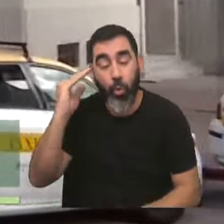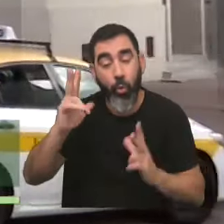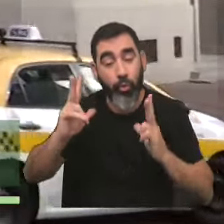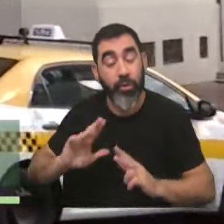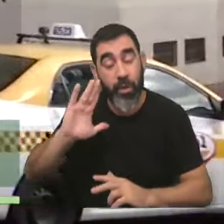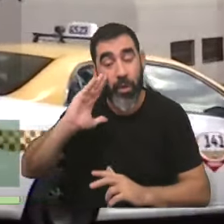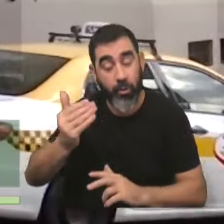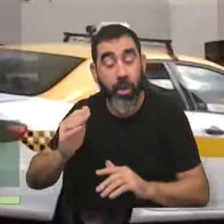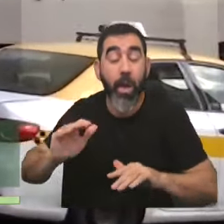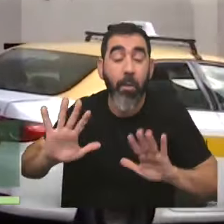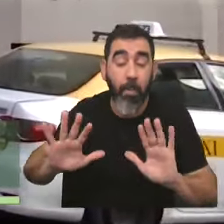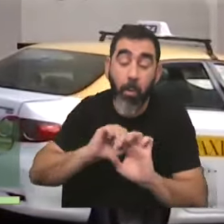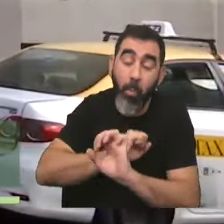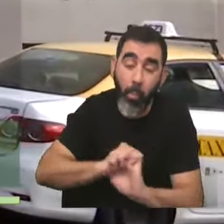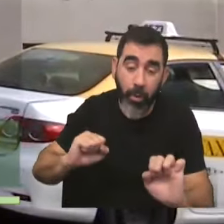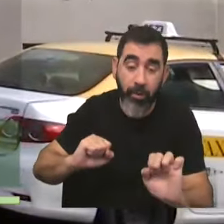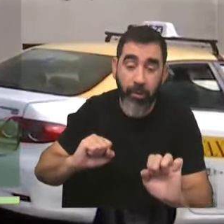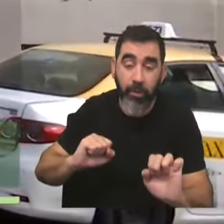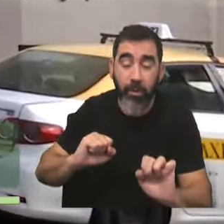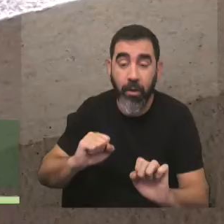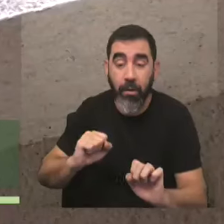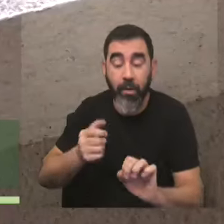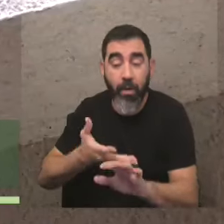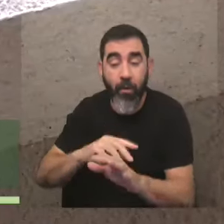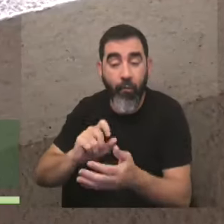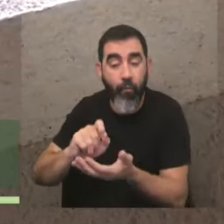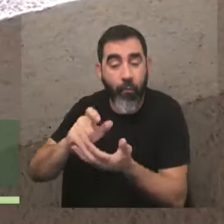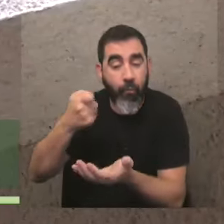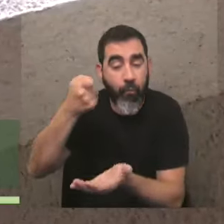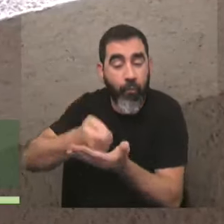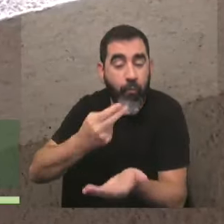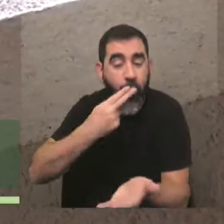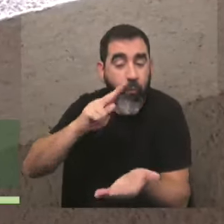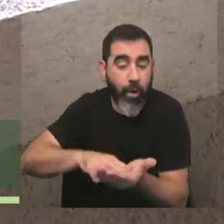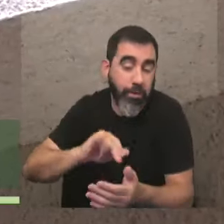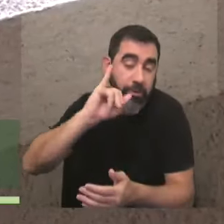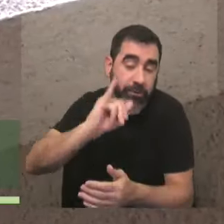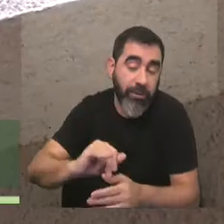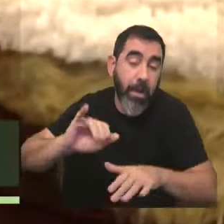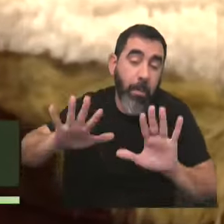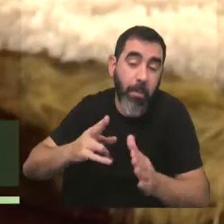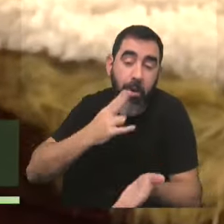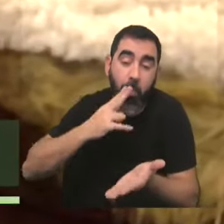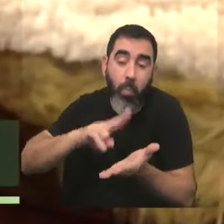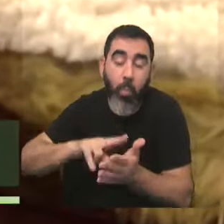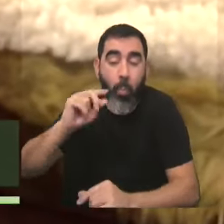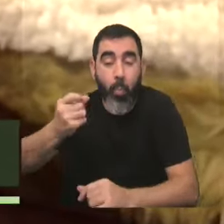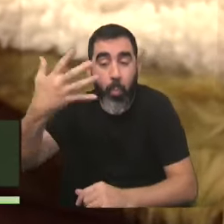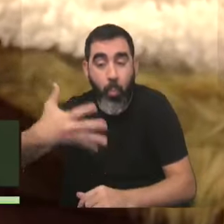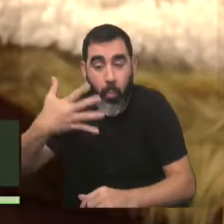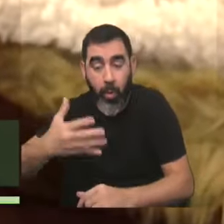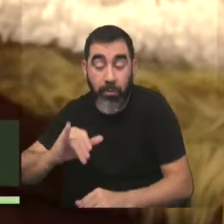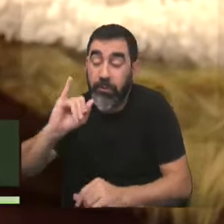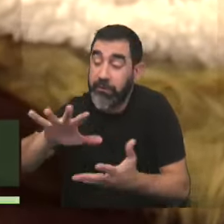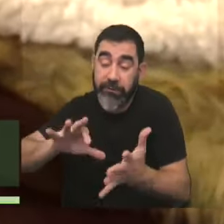reconoció que quizás pueda pasar que tengamos que hacer mayores esfuerzos ciertamente pueda pasar que se tenga que subir algunos impuestos suele pasar